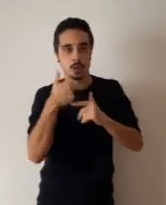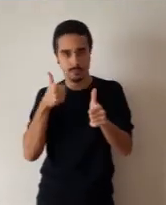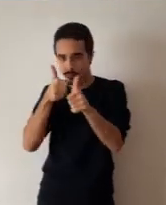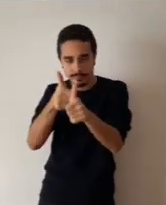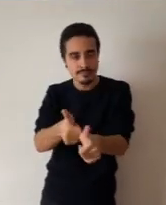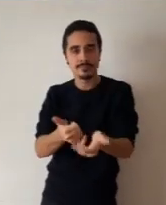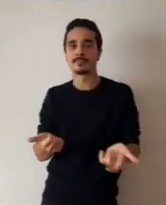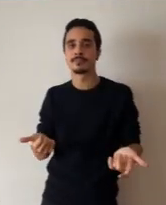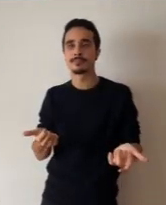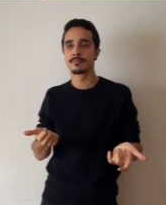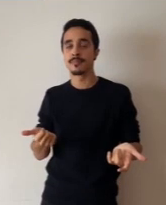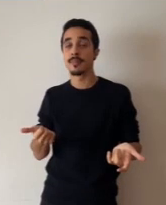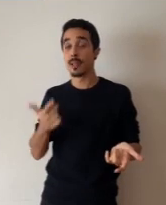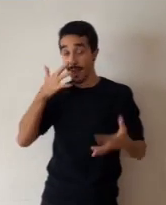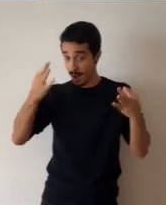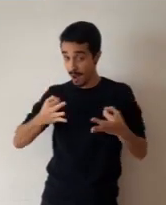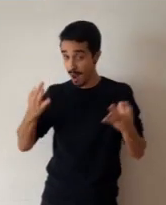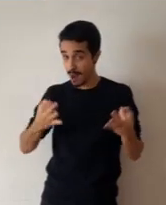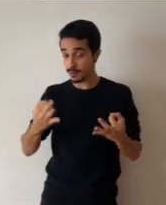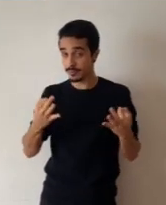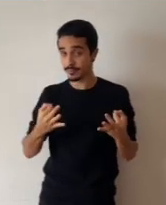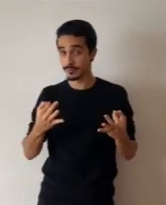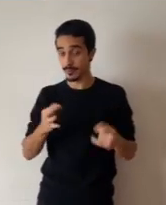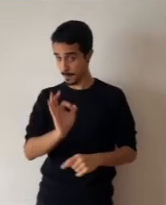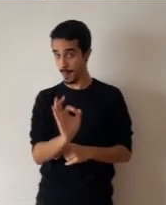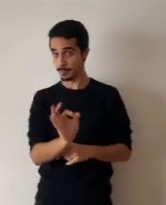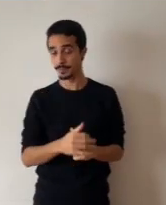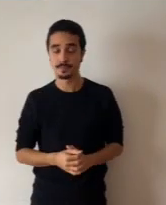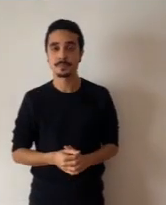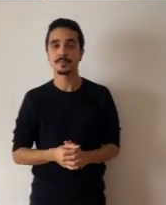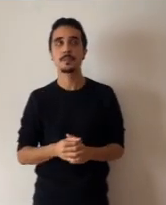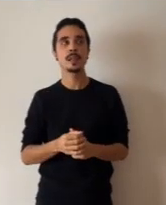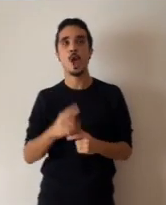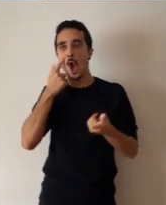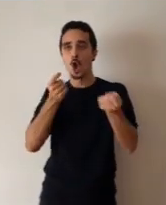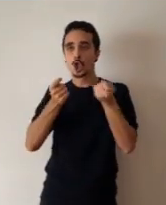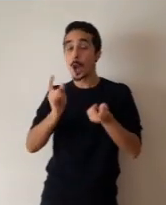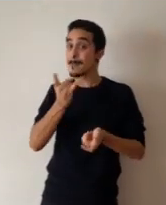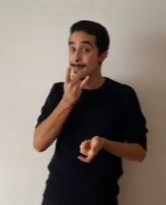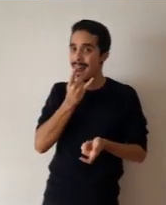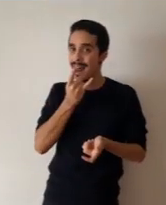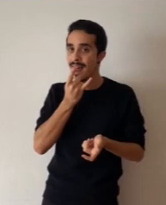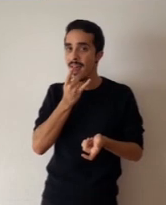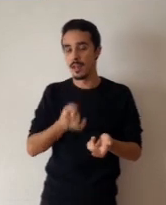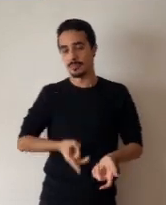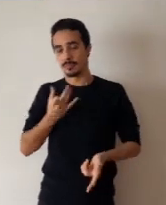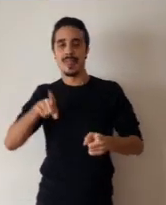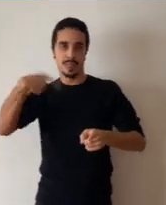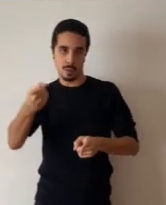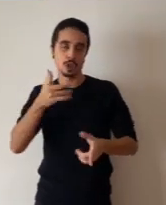durante muchos años y la sigo. Y realmente es cierto que el mal control de la